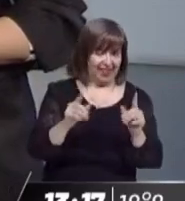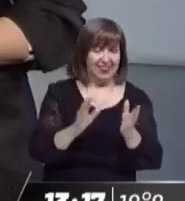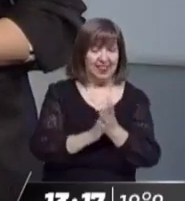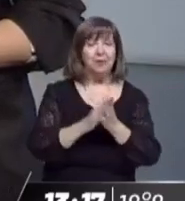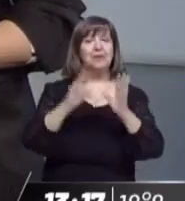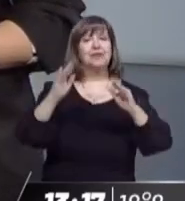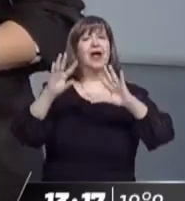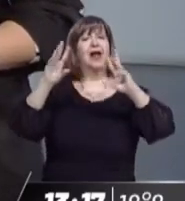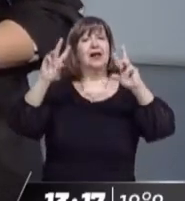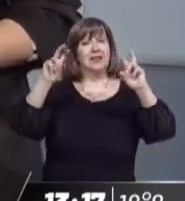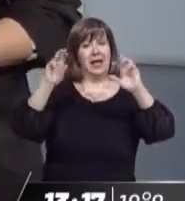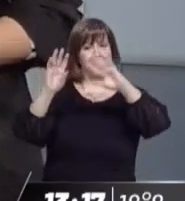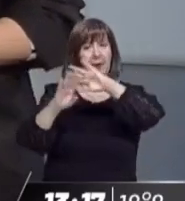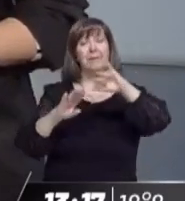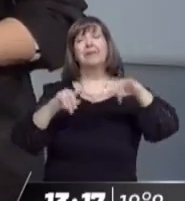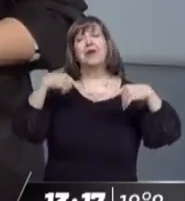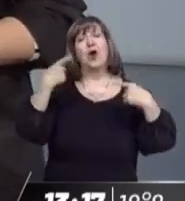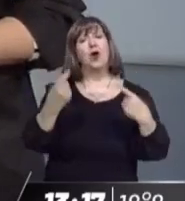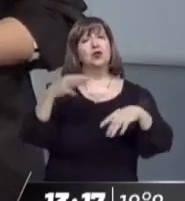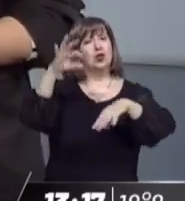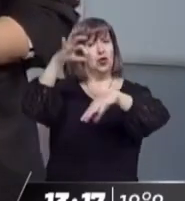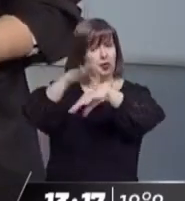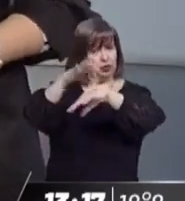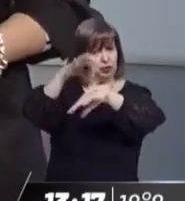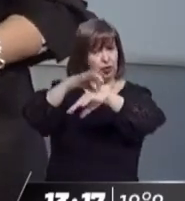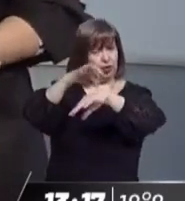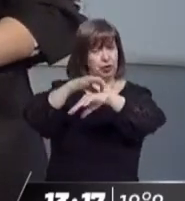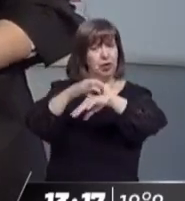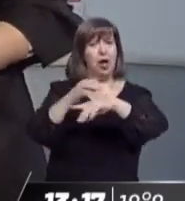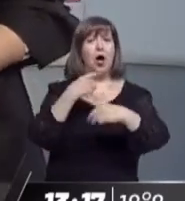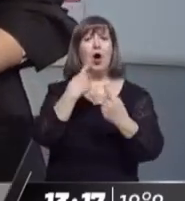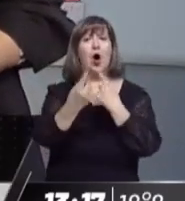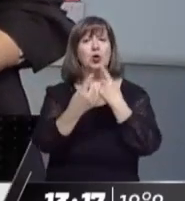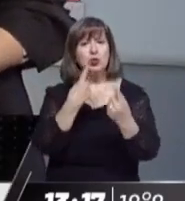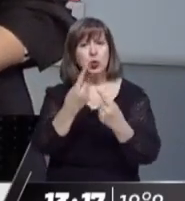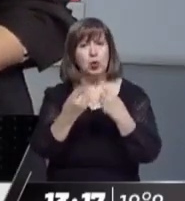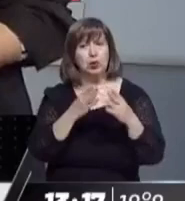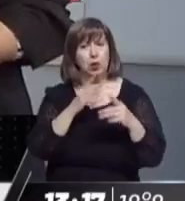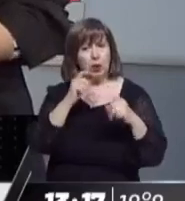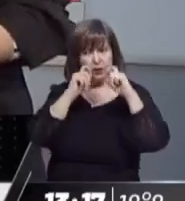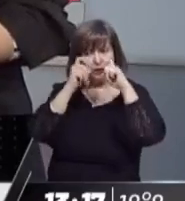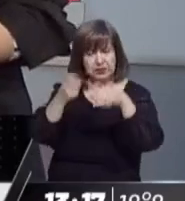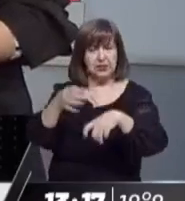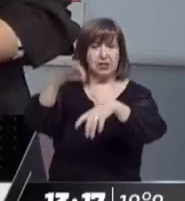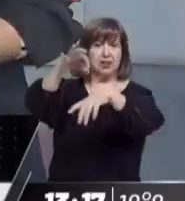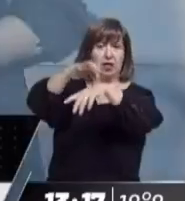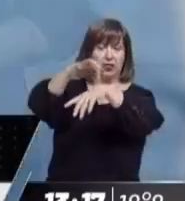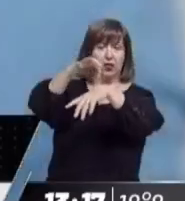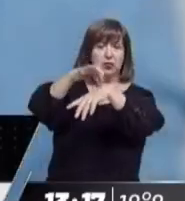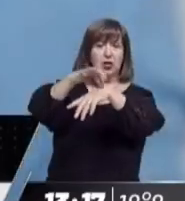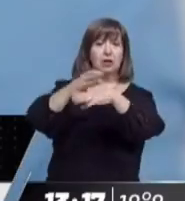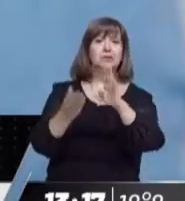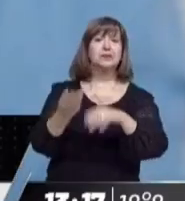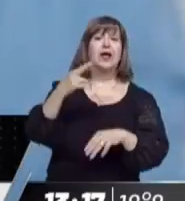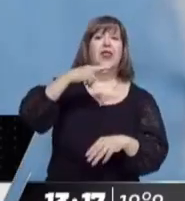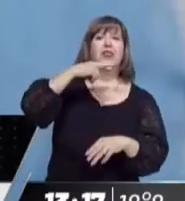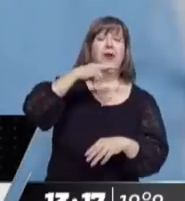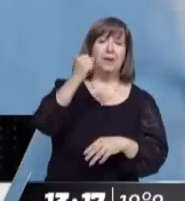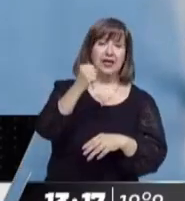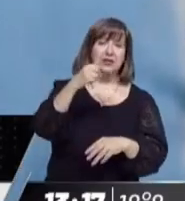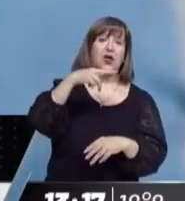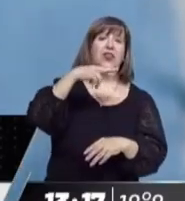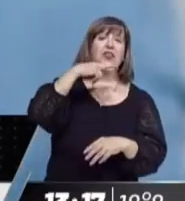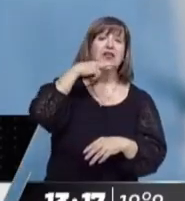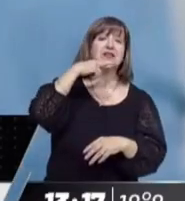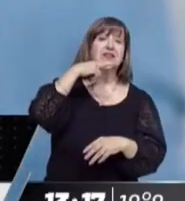Y hablamos ahora de la consulta médica que va a aumentar a partir del mes de mayo, entonces se va a 17 mil pesos en cuanto